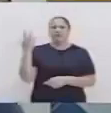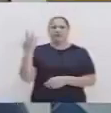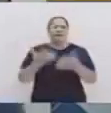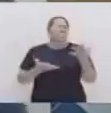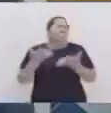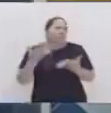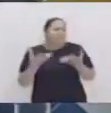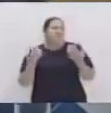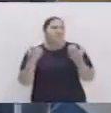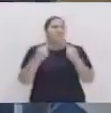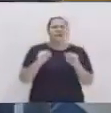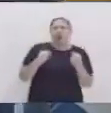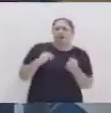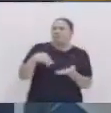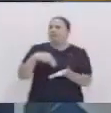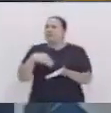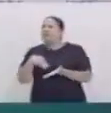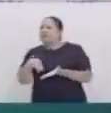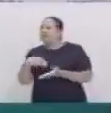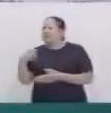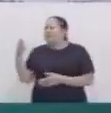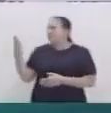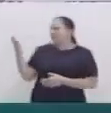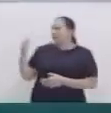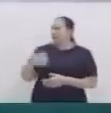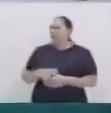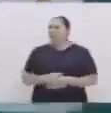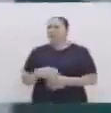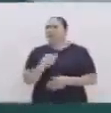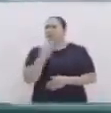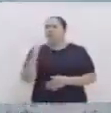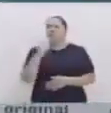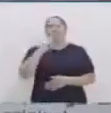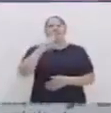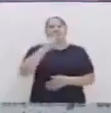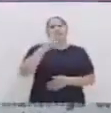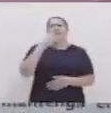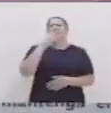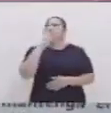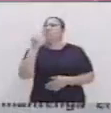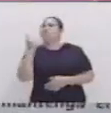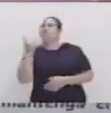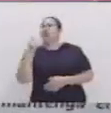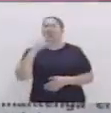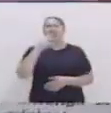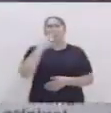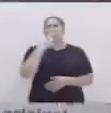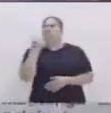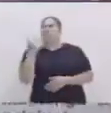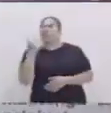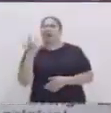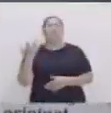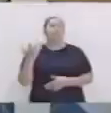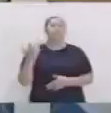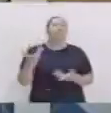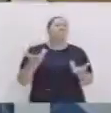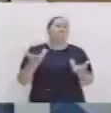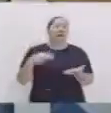ser tal vez cuando realiza un paso. Muy bien. Cha-cha-cha. Cha-cha-cha, un tipo de